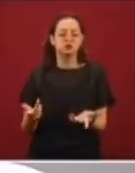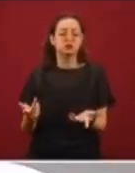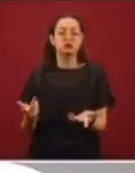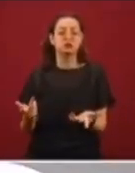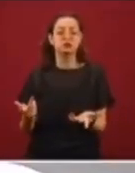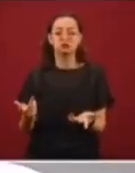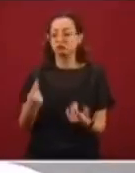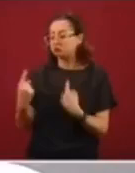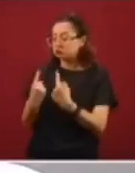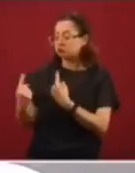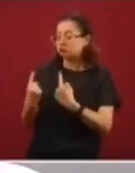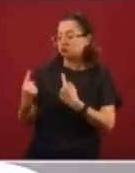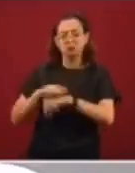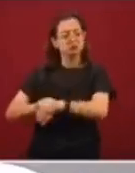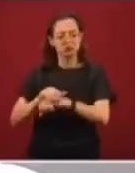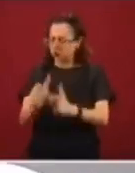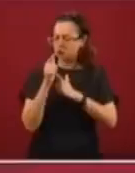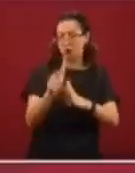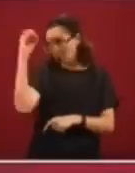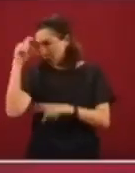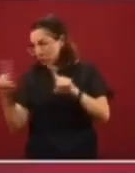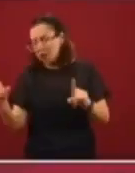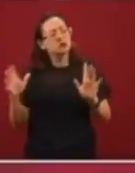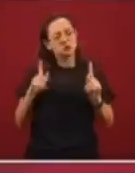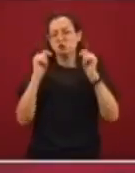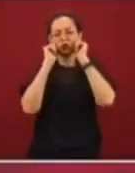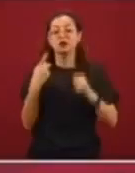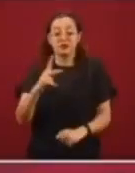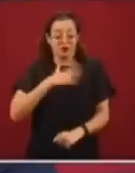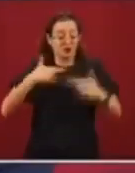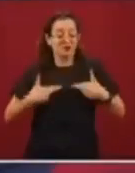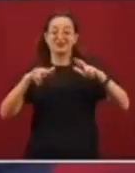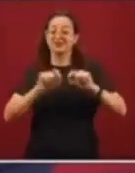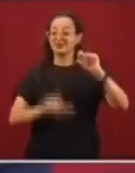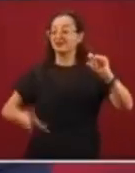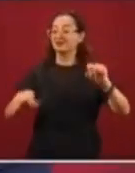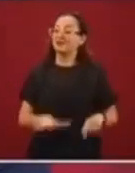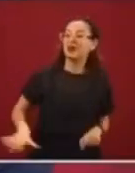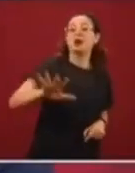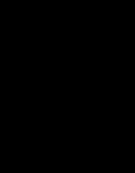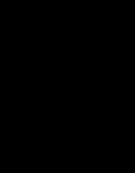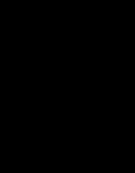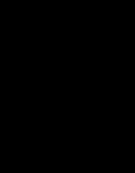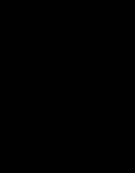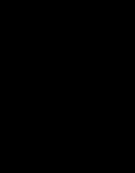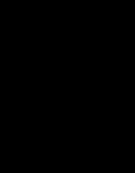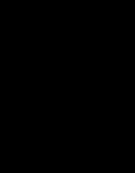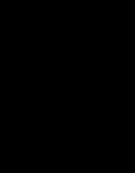y seguimos siendo amigos, pero yo soy el representante del Estado mexicano y represento a todos.